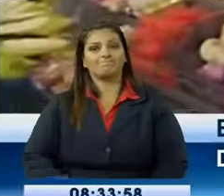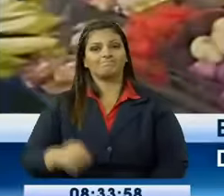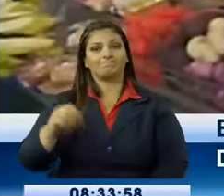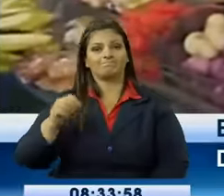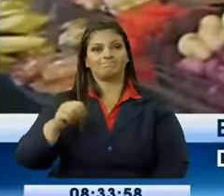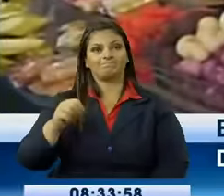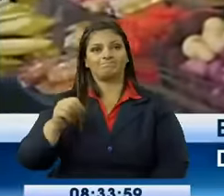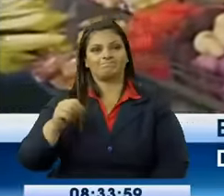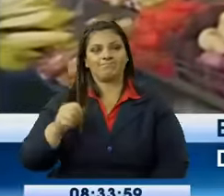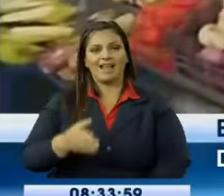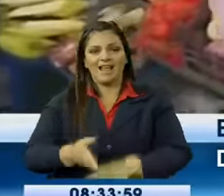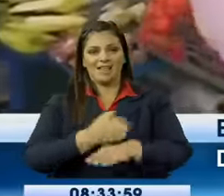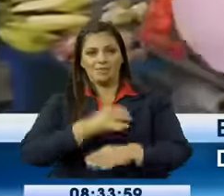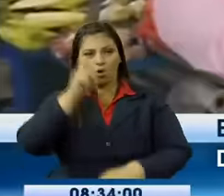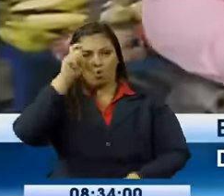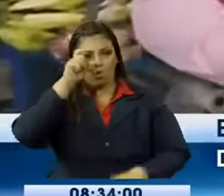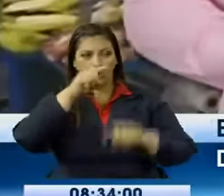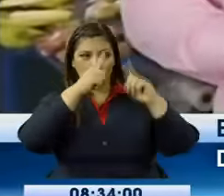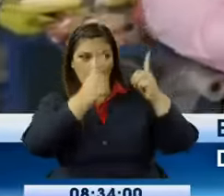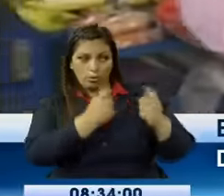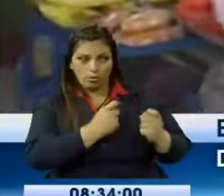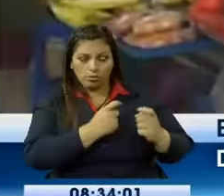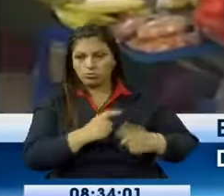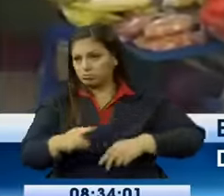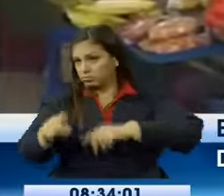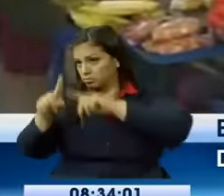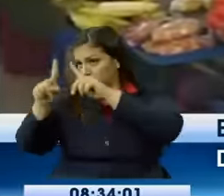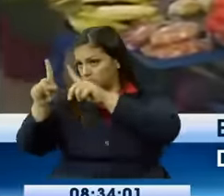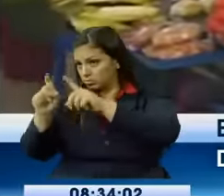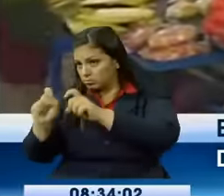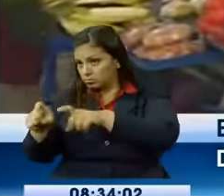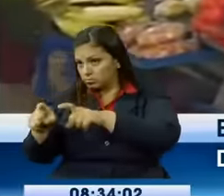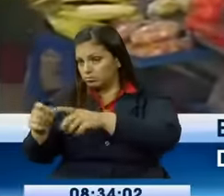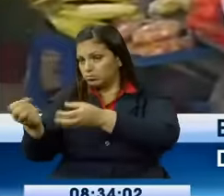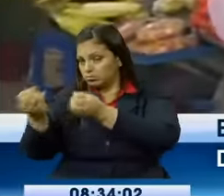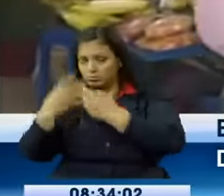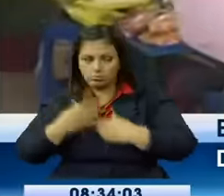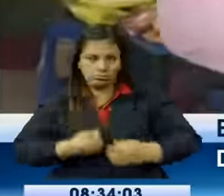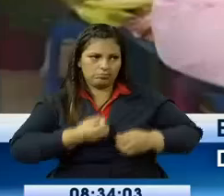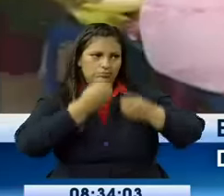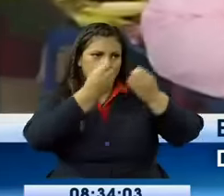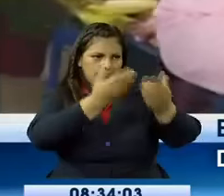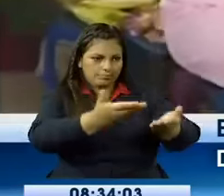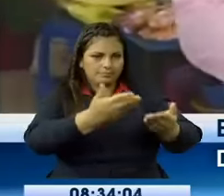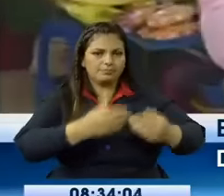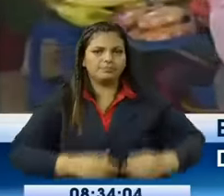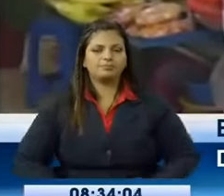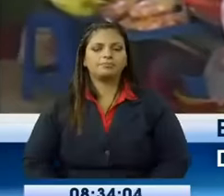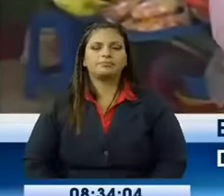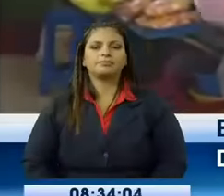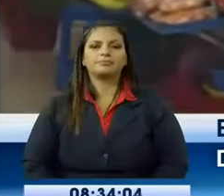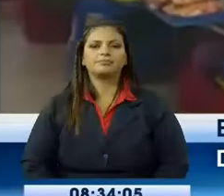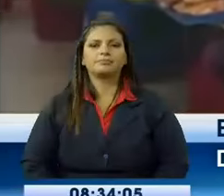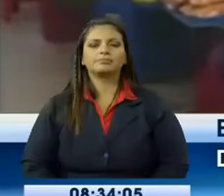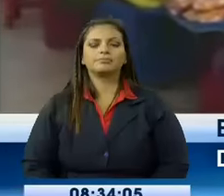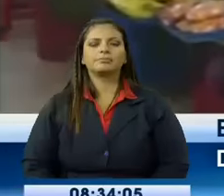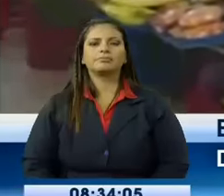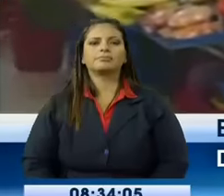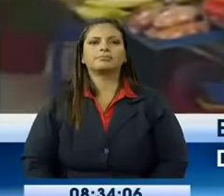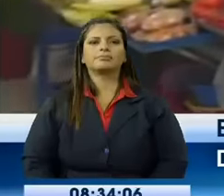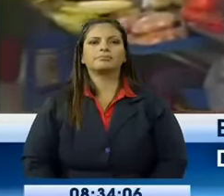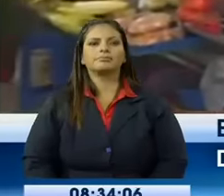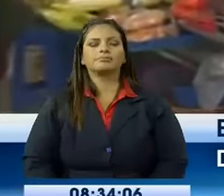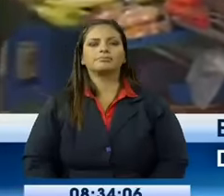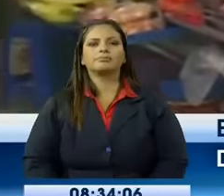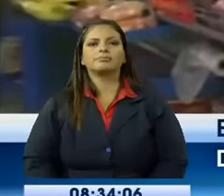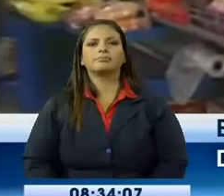ejemplo, Hugo me había preguntado y que yo lo había dicho. Está confirmado, está comprobado. Ahí está. Hugo, Roselena,